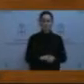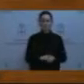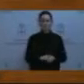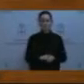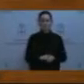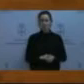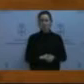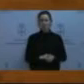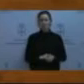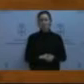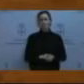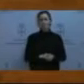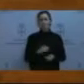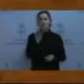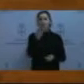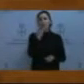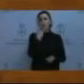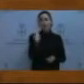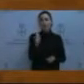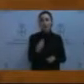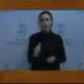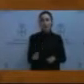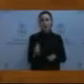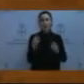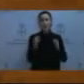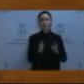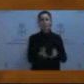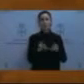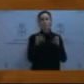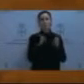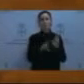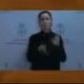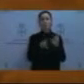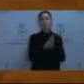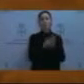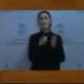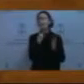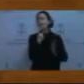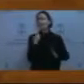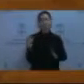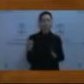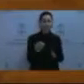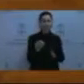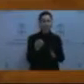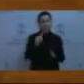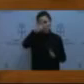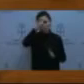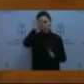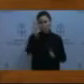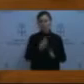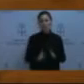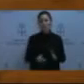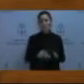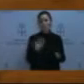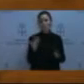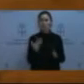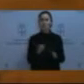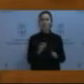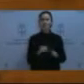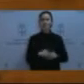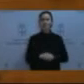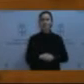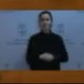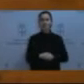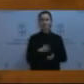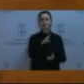que desconocían absolutamente los beneficios de esta ley. Desconocían que podrían optar a